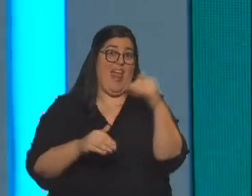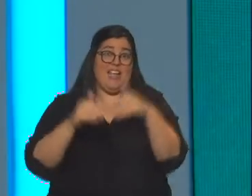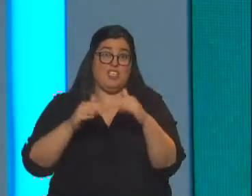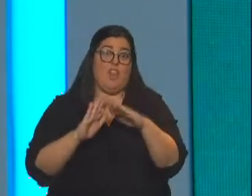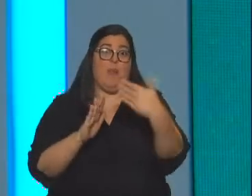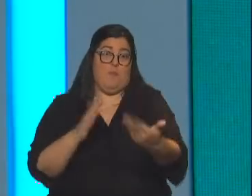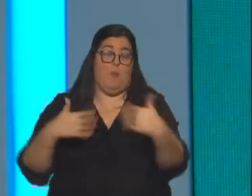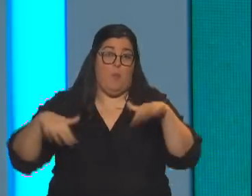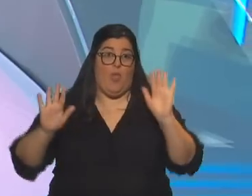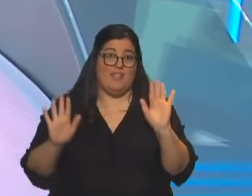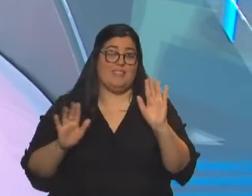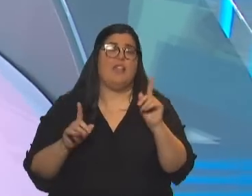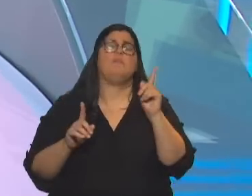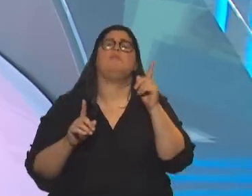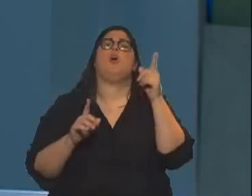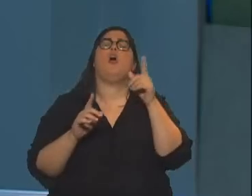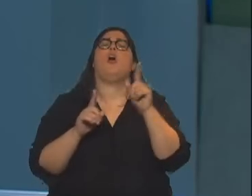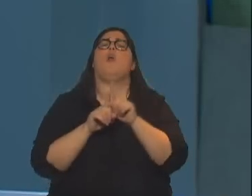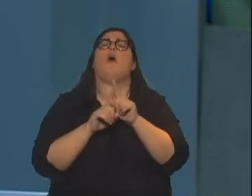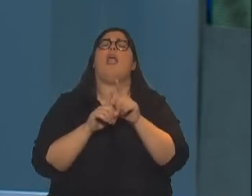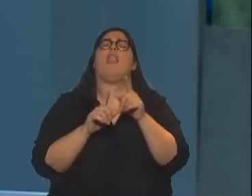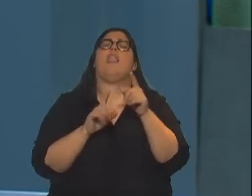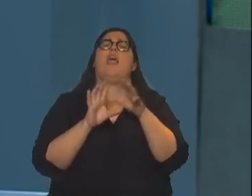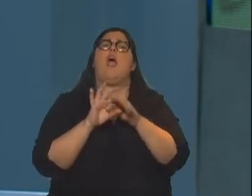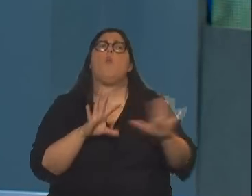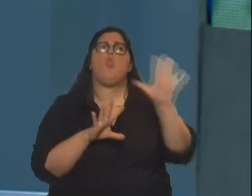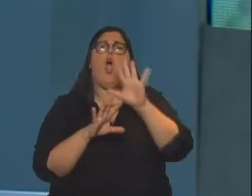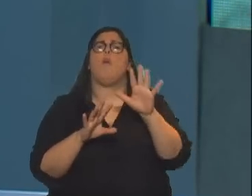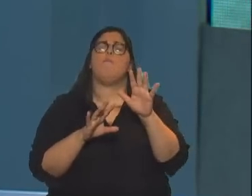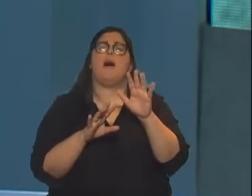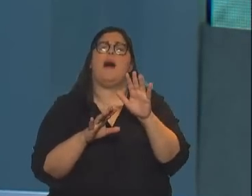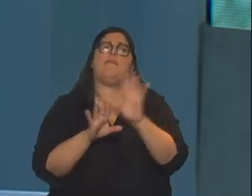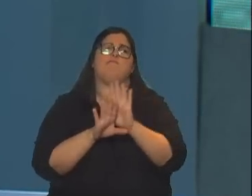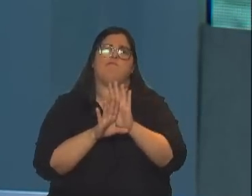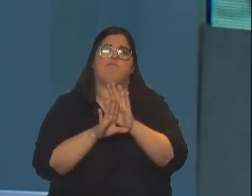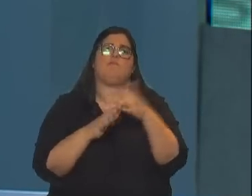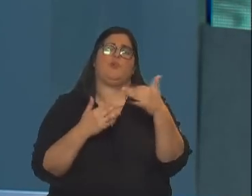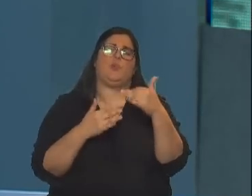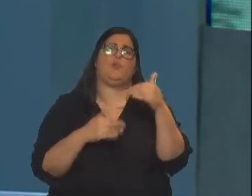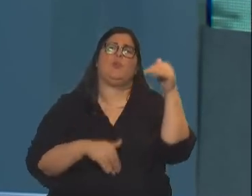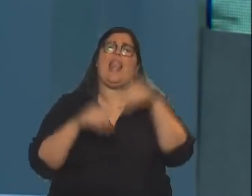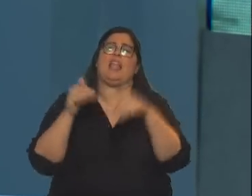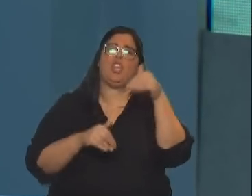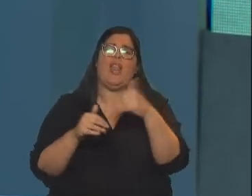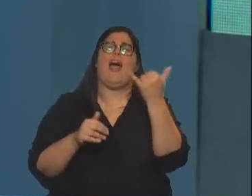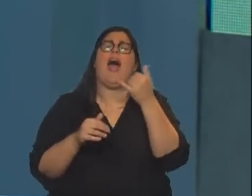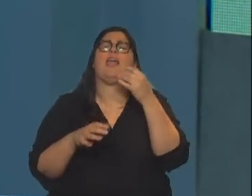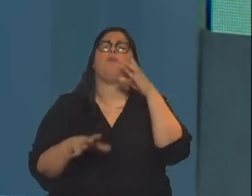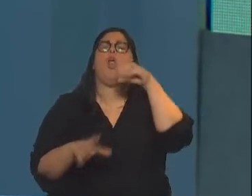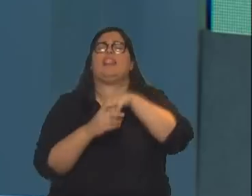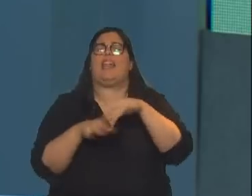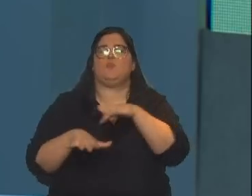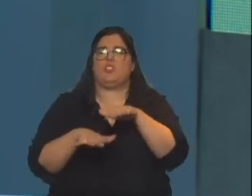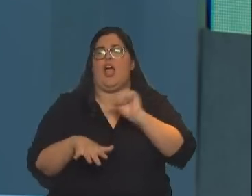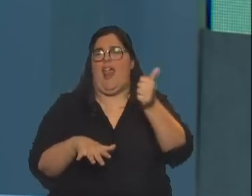además la burocracia europea se reveló como bastante incompetente. Es decir, que a nivel electoral tienen una ganancia por la situación interna, pero también